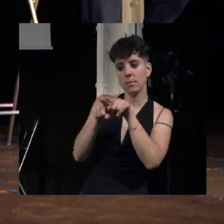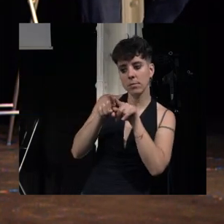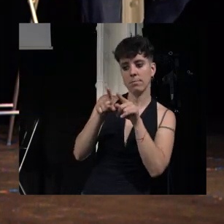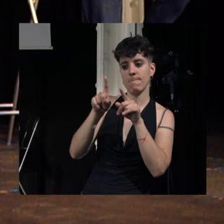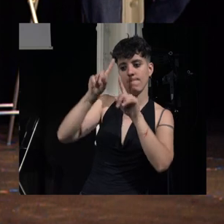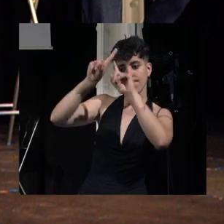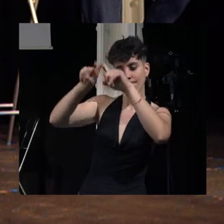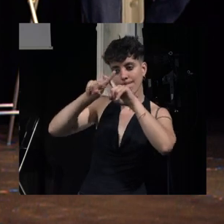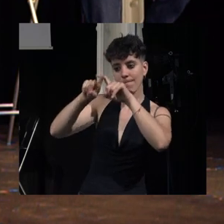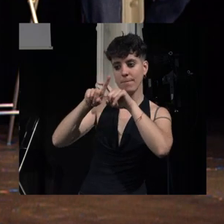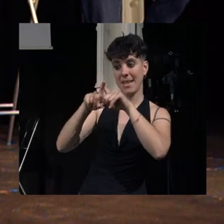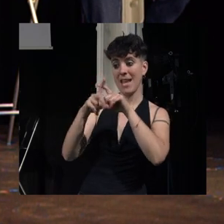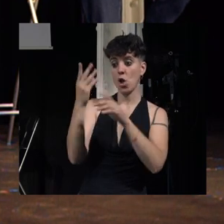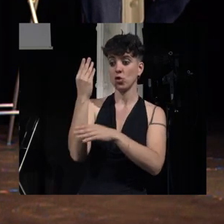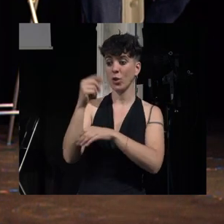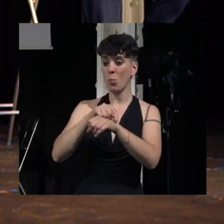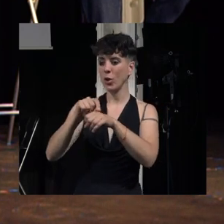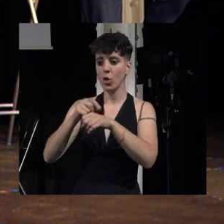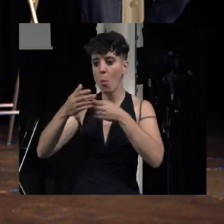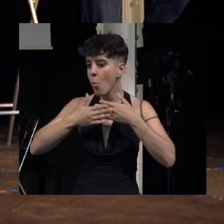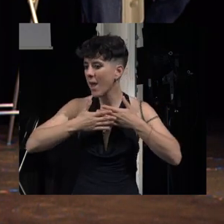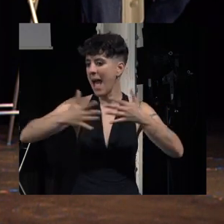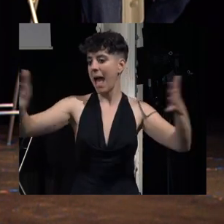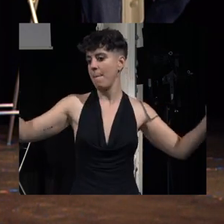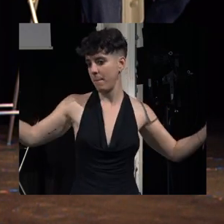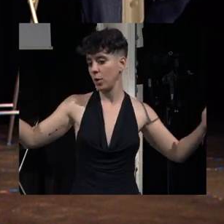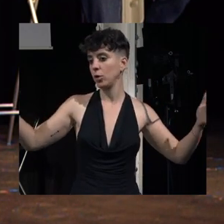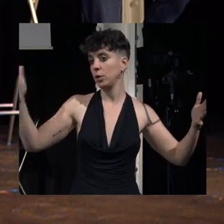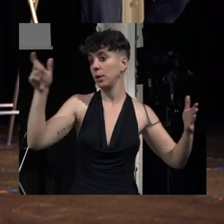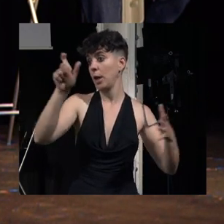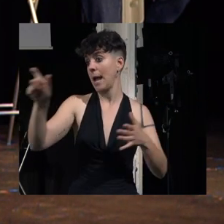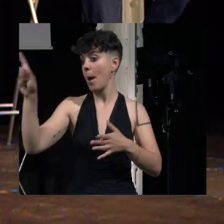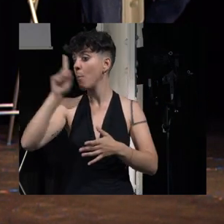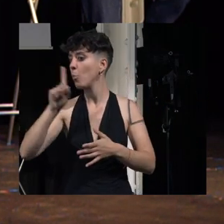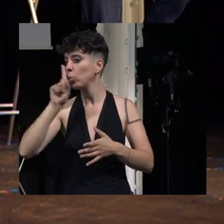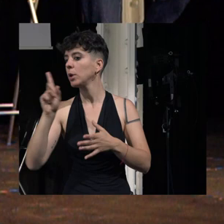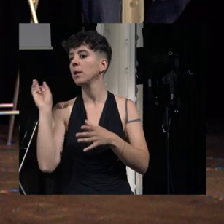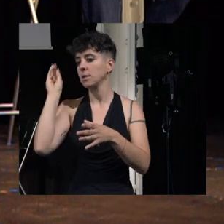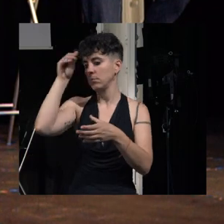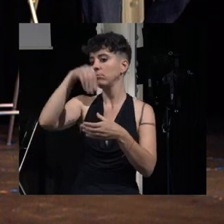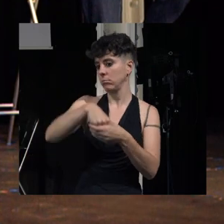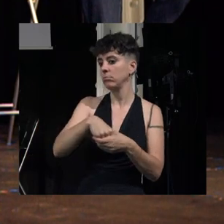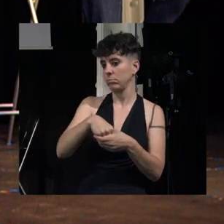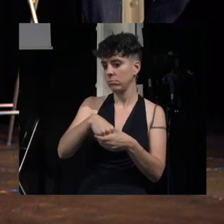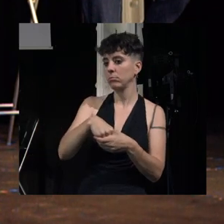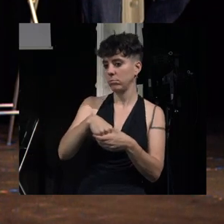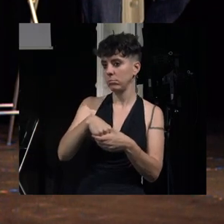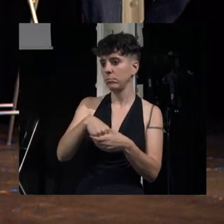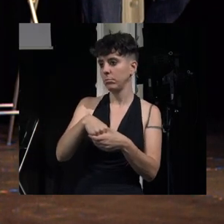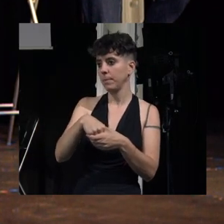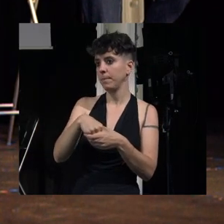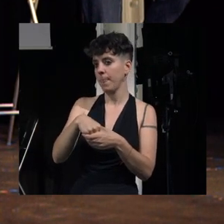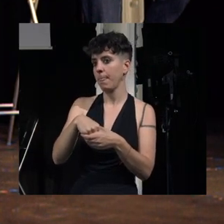a un sujeto político muy amplio donde las putas formaban y forman parte